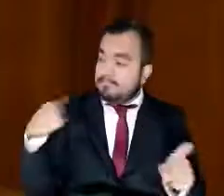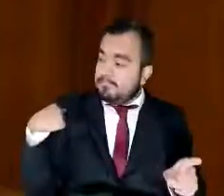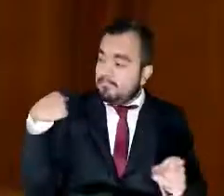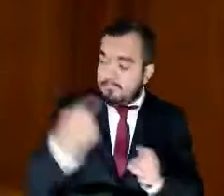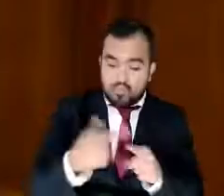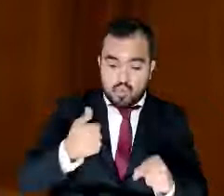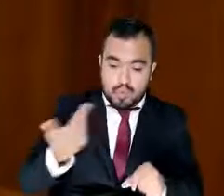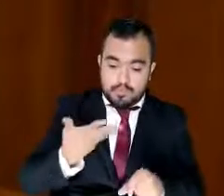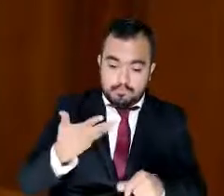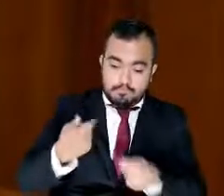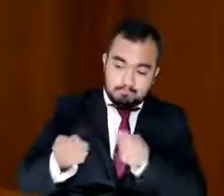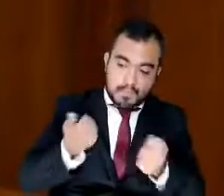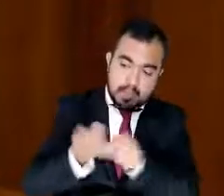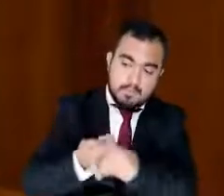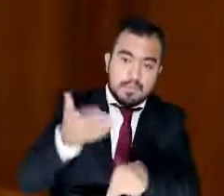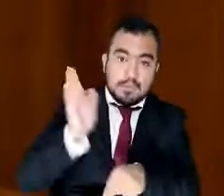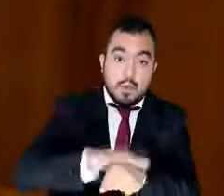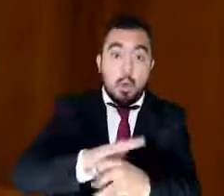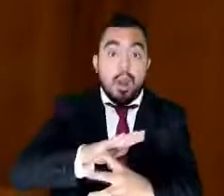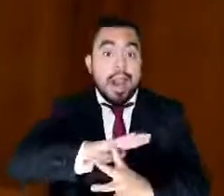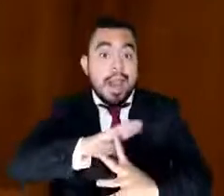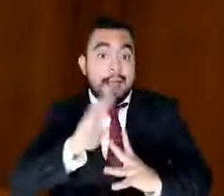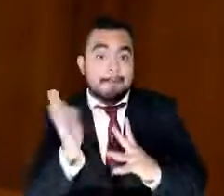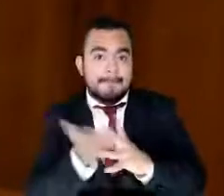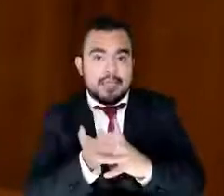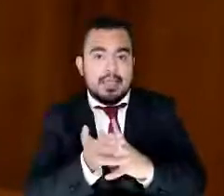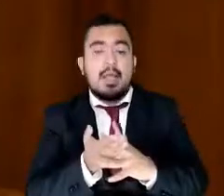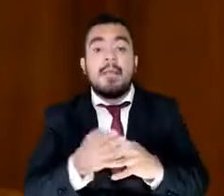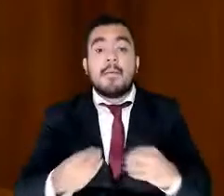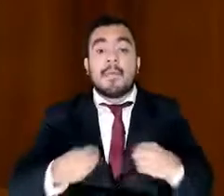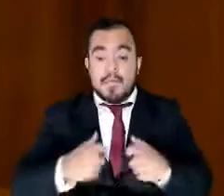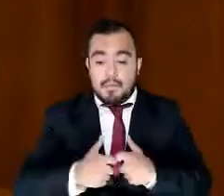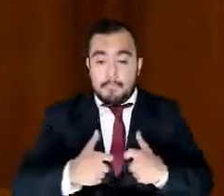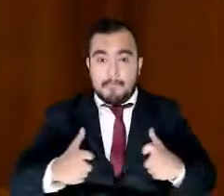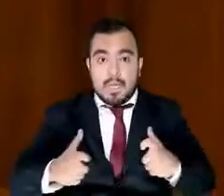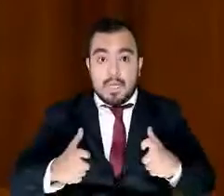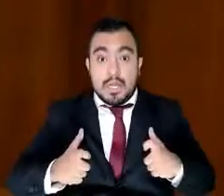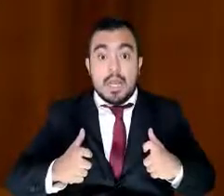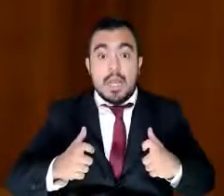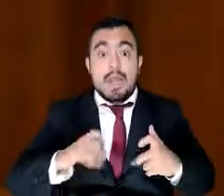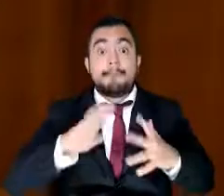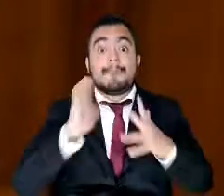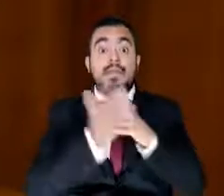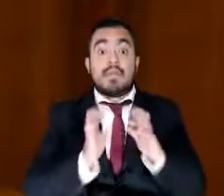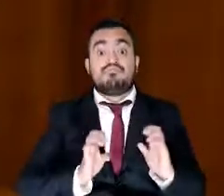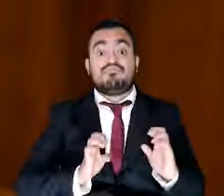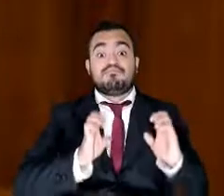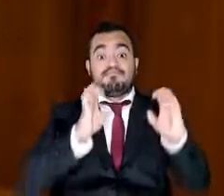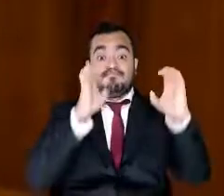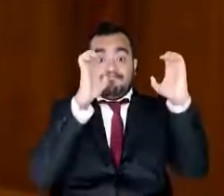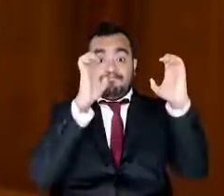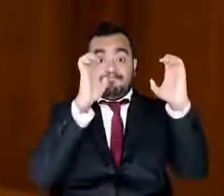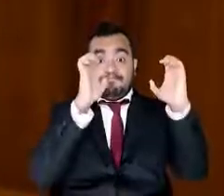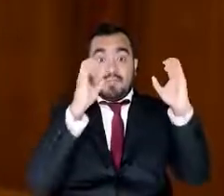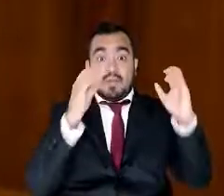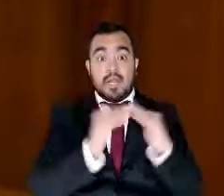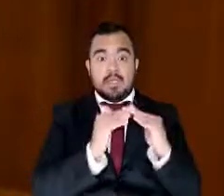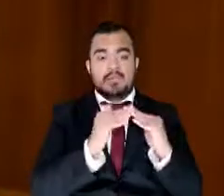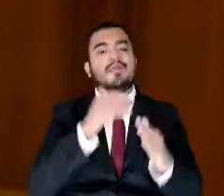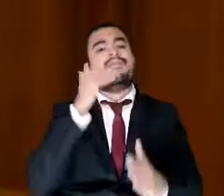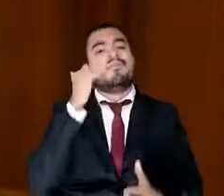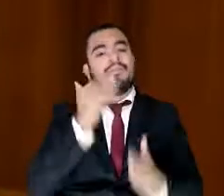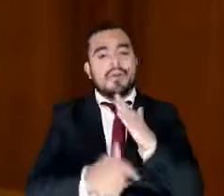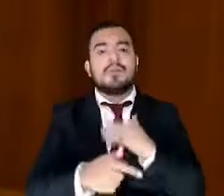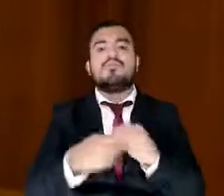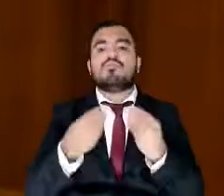administración, prácticamente la mitad son vivienda horizontal y la mitad es vivienda vertical. Nos falta mucho avanzar como Estado en la